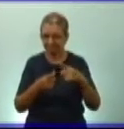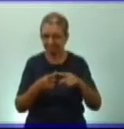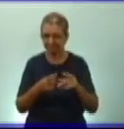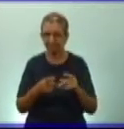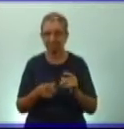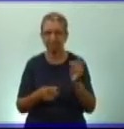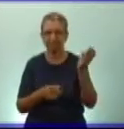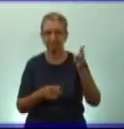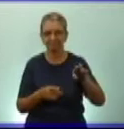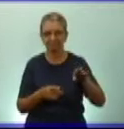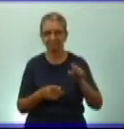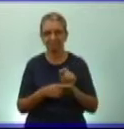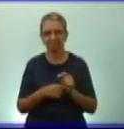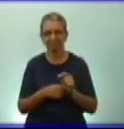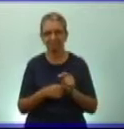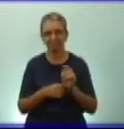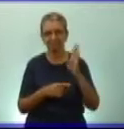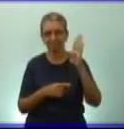incisos.